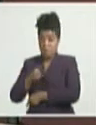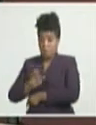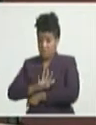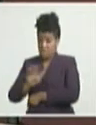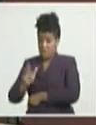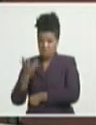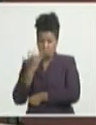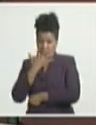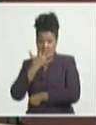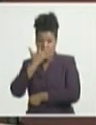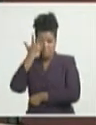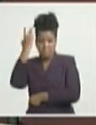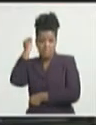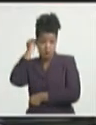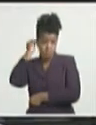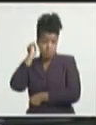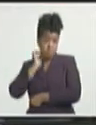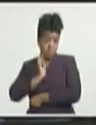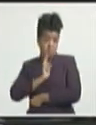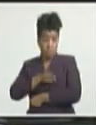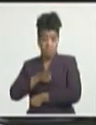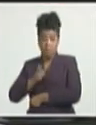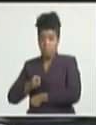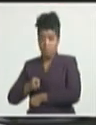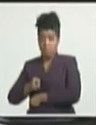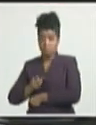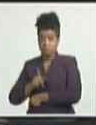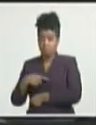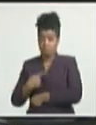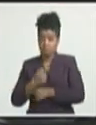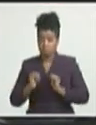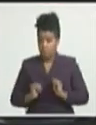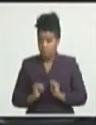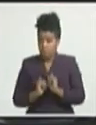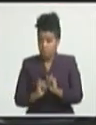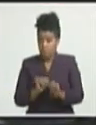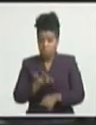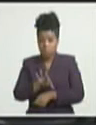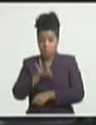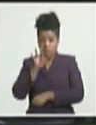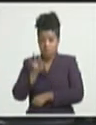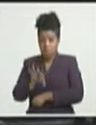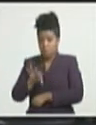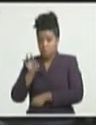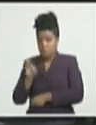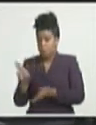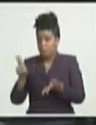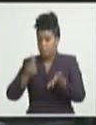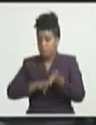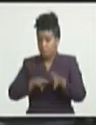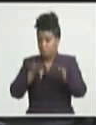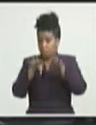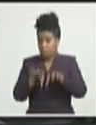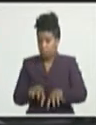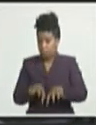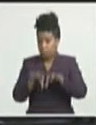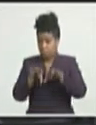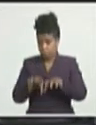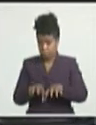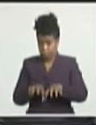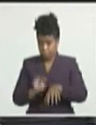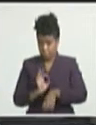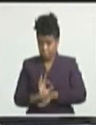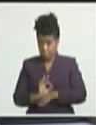Raúl Castro Ruz, les informamos que fueron elegidos como miembros del secretariado del Comité Central del